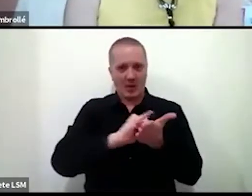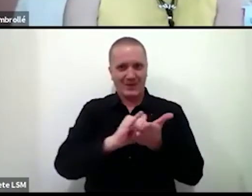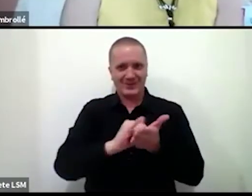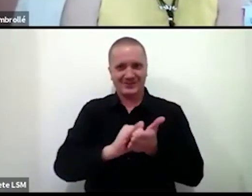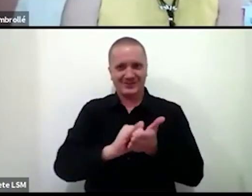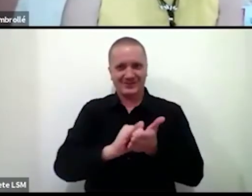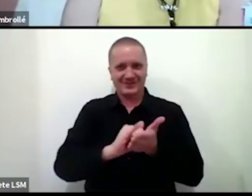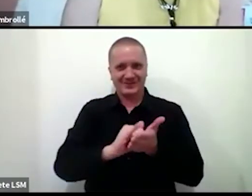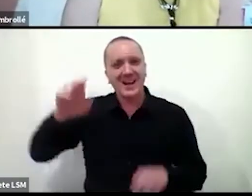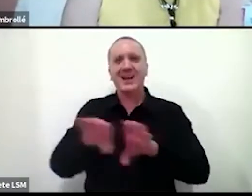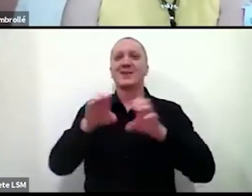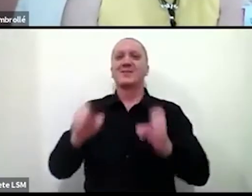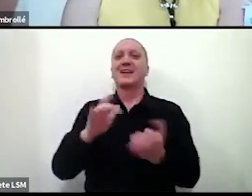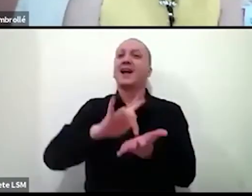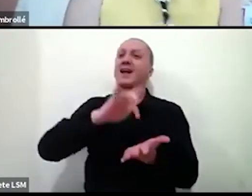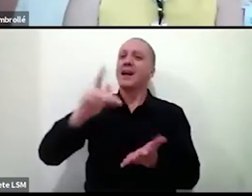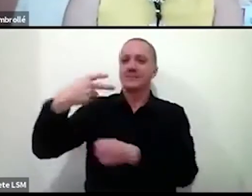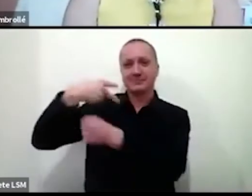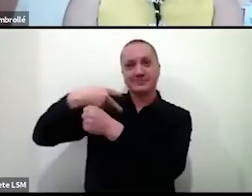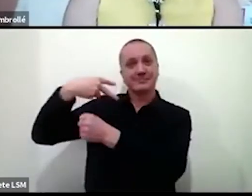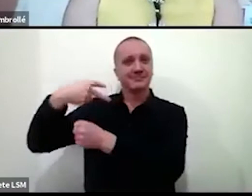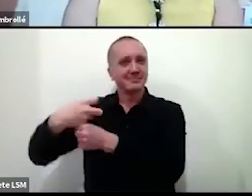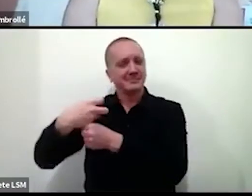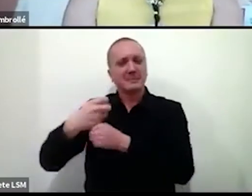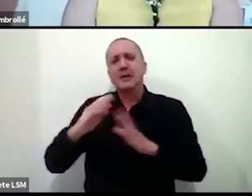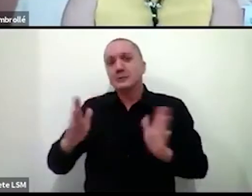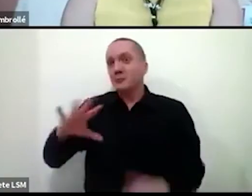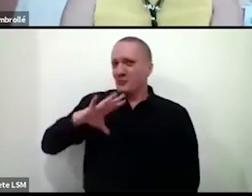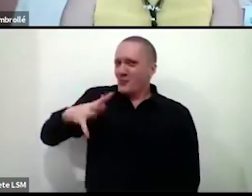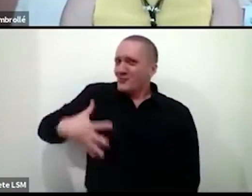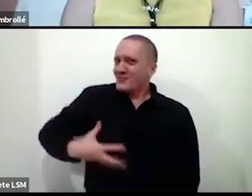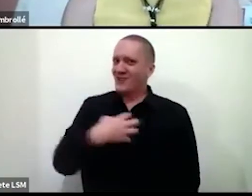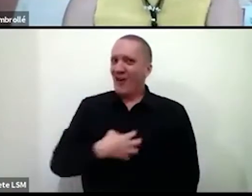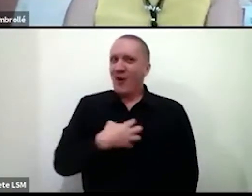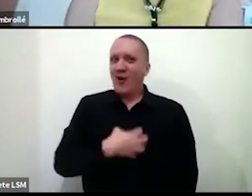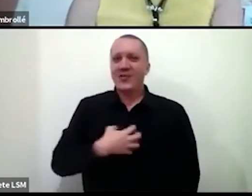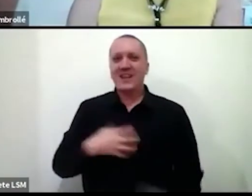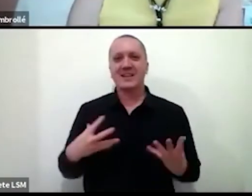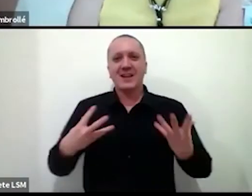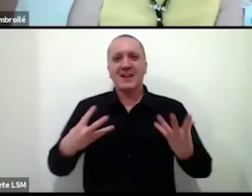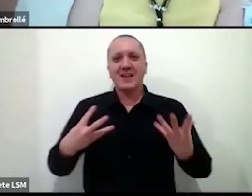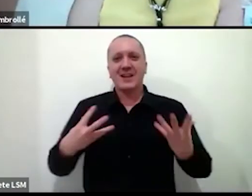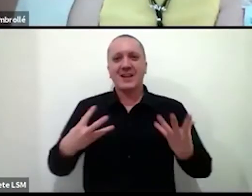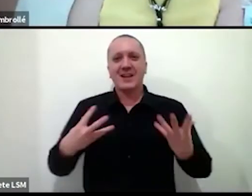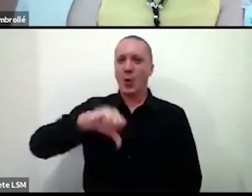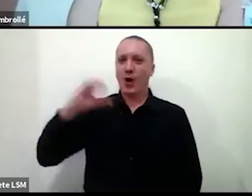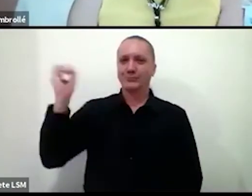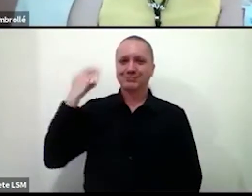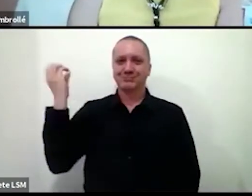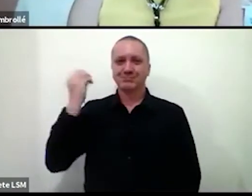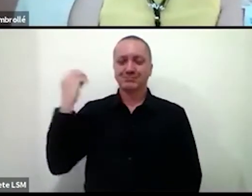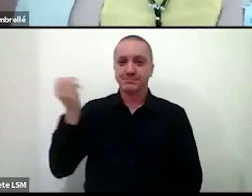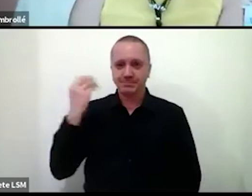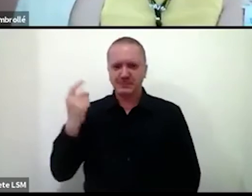Pues nada, muy, muy orgullosa y contenta de compartir con ustedes este espacio y pues conversarles un poco el trabajo que